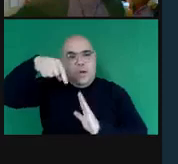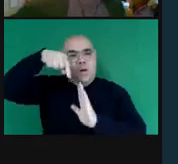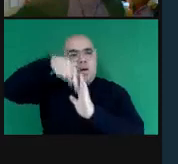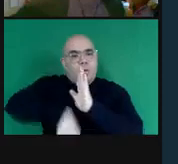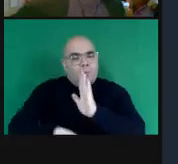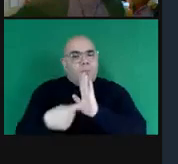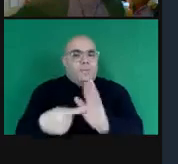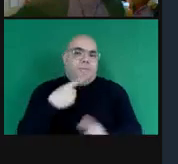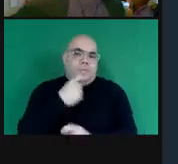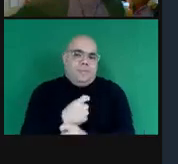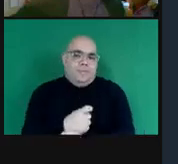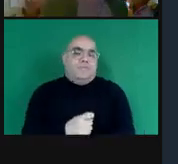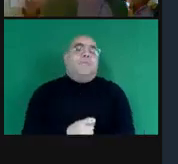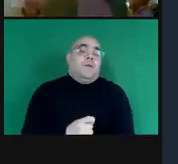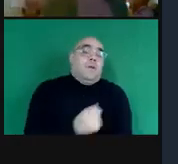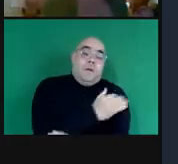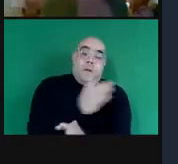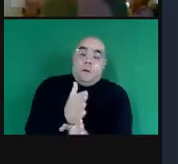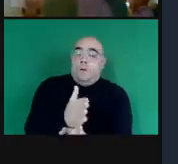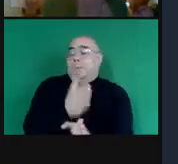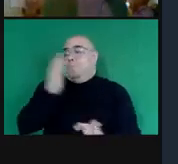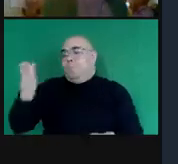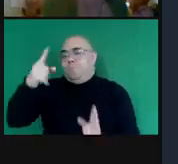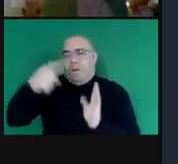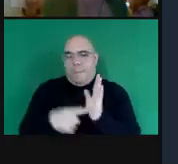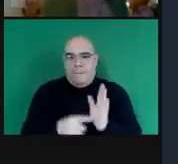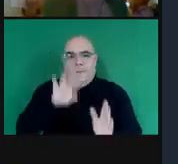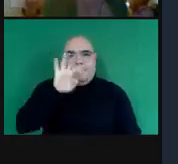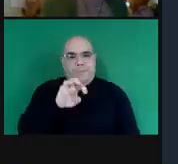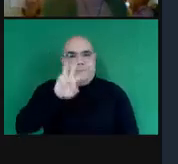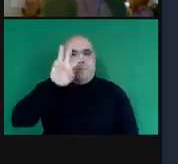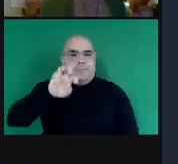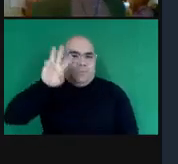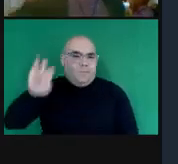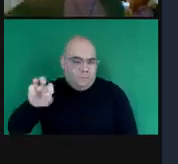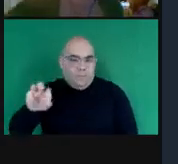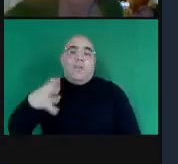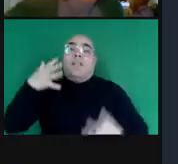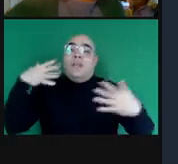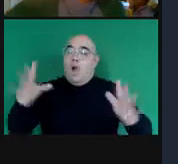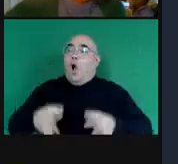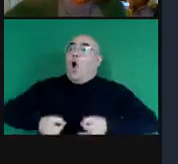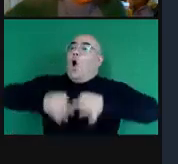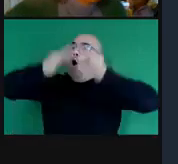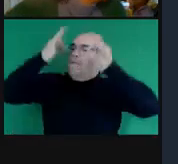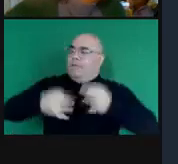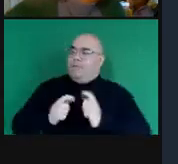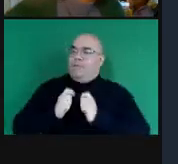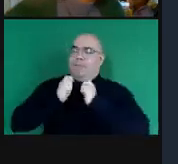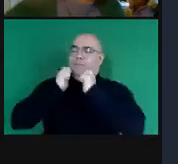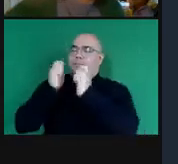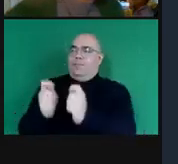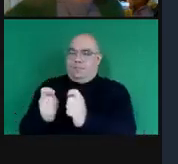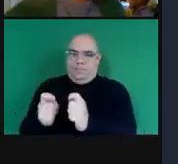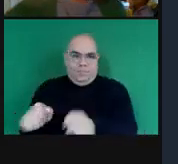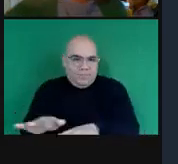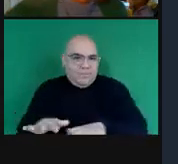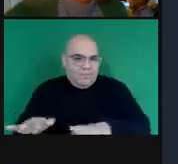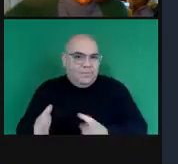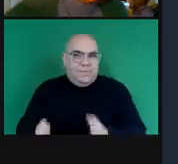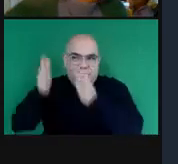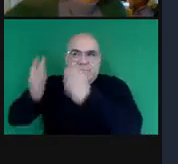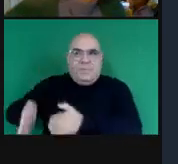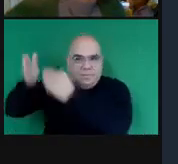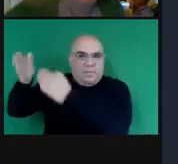En 1988 se declararon oficialmente como Patrimonio Cultural Colombiano tres edificios de Leopoldo Rotter de esa